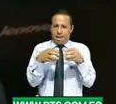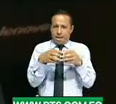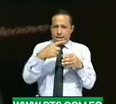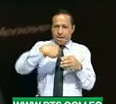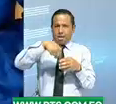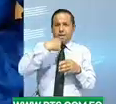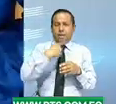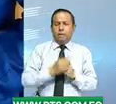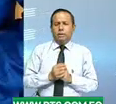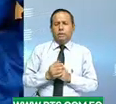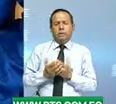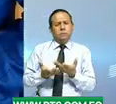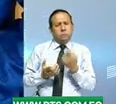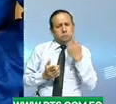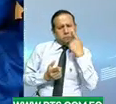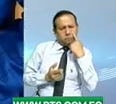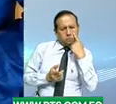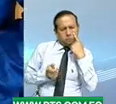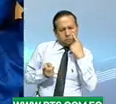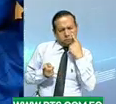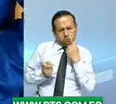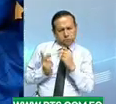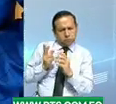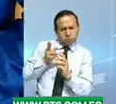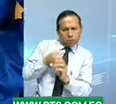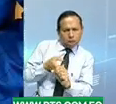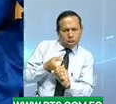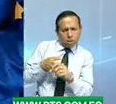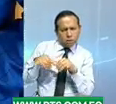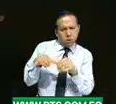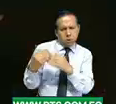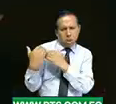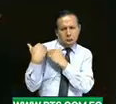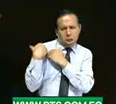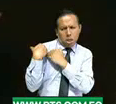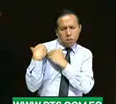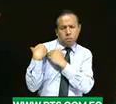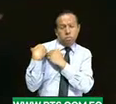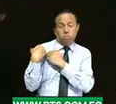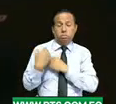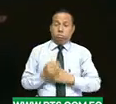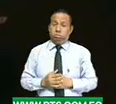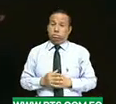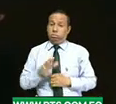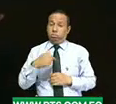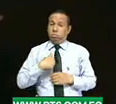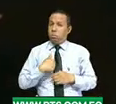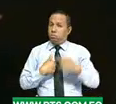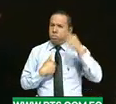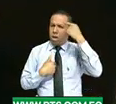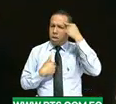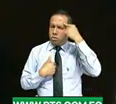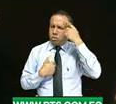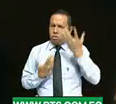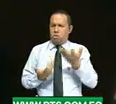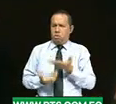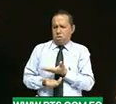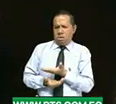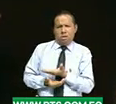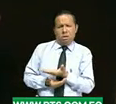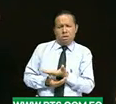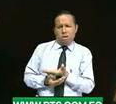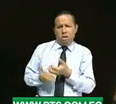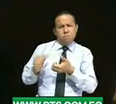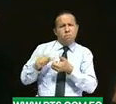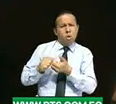pedirá revisar la permanencia de Pinargote en esta delegación. No creo, bajo ningún concepto, que algún problema